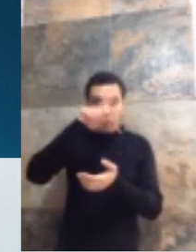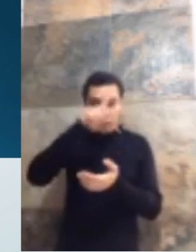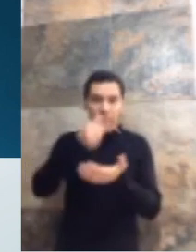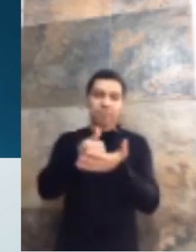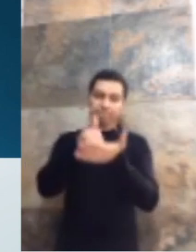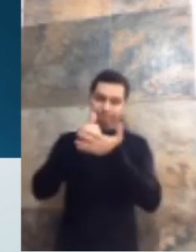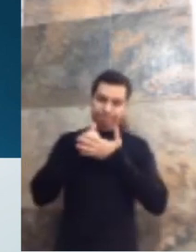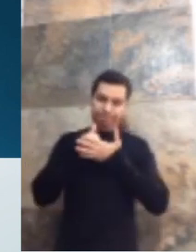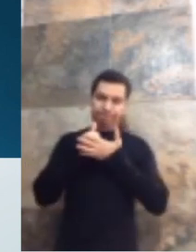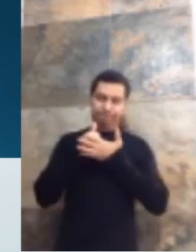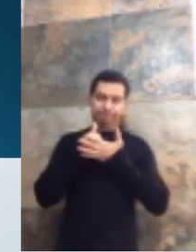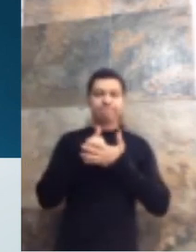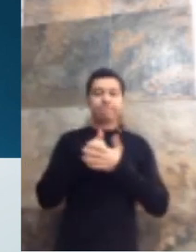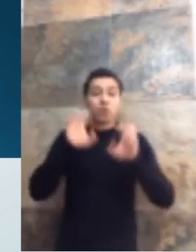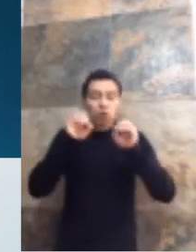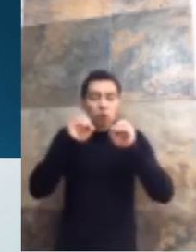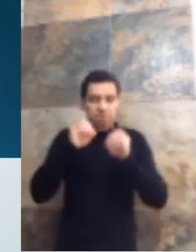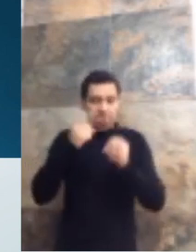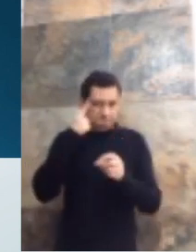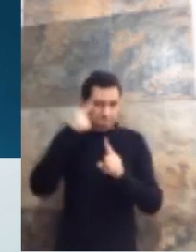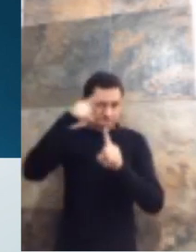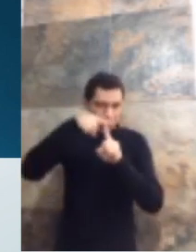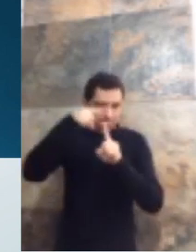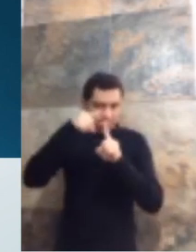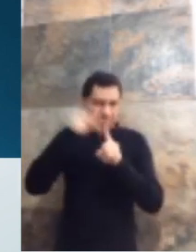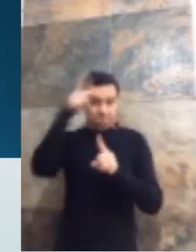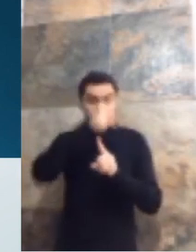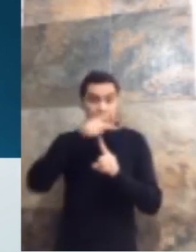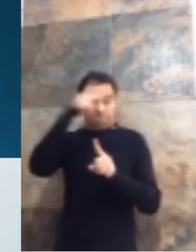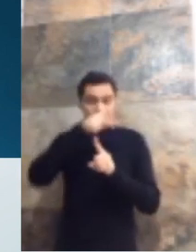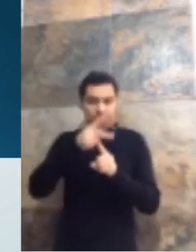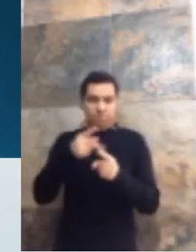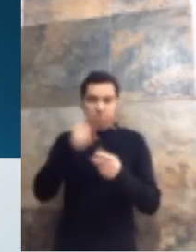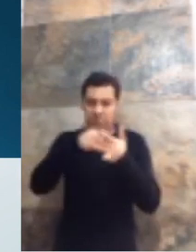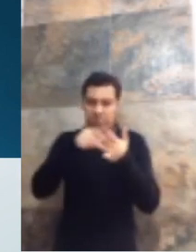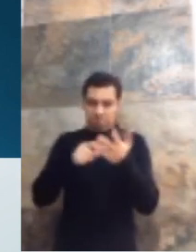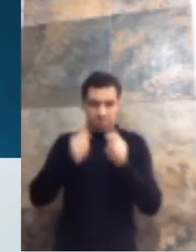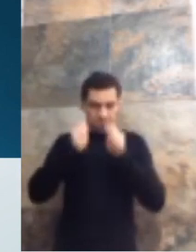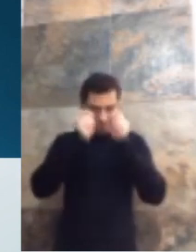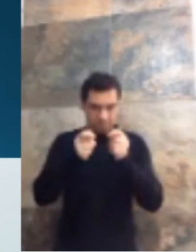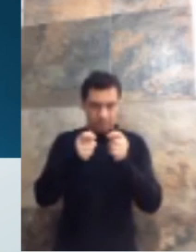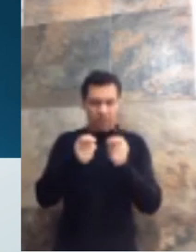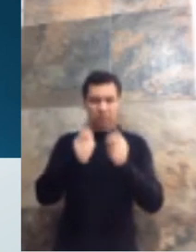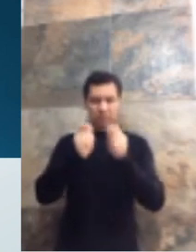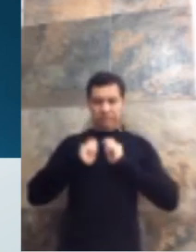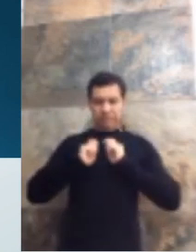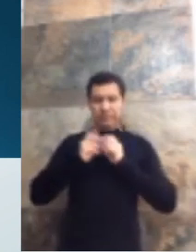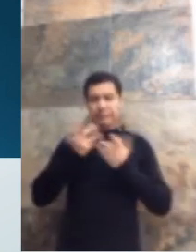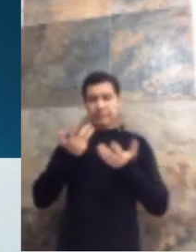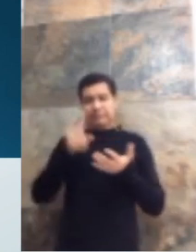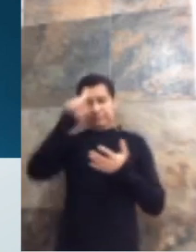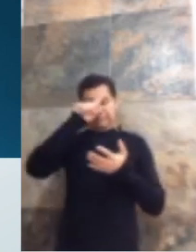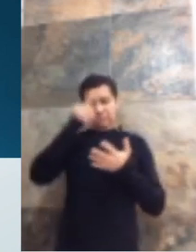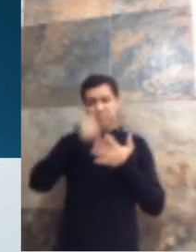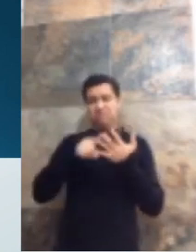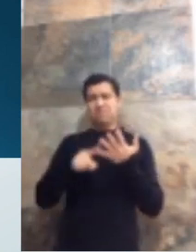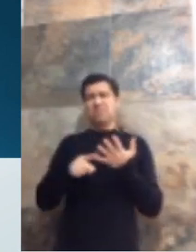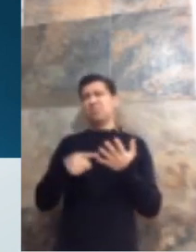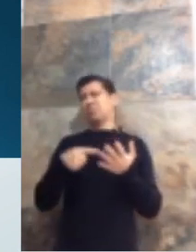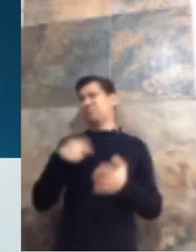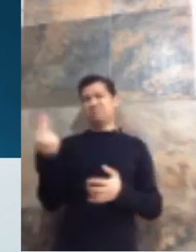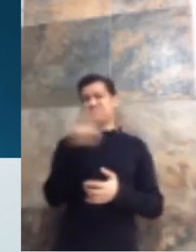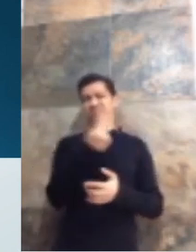no voy a poder con eso. O el otro extremo, ¿sabe qué? Yo lo puedo hacer solo. Yo no necesito consejos, yo me las valgo con